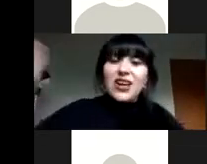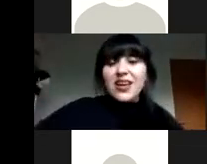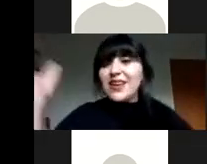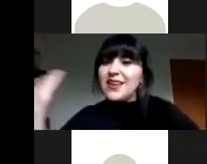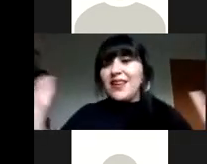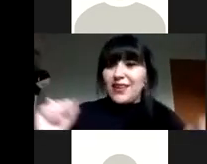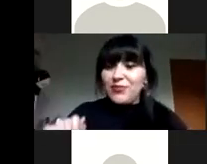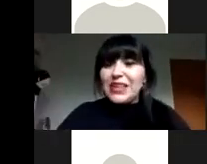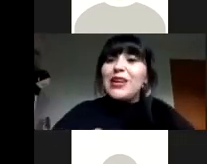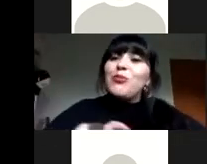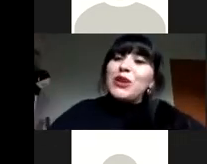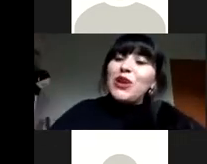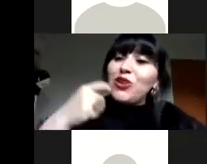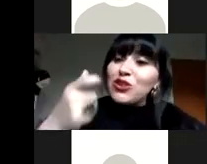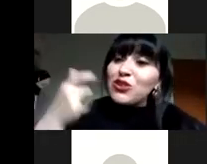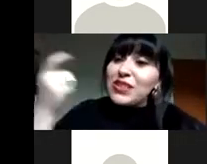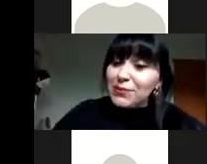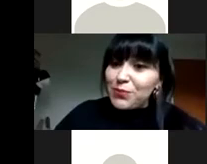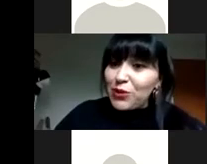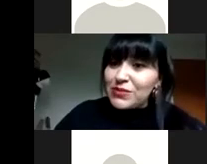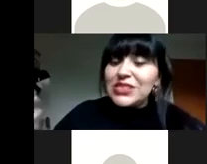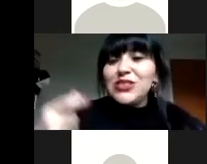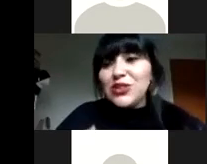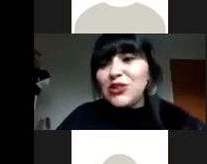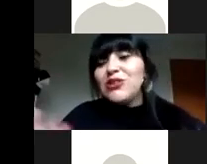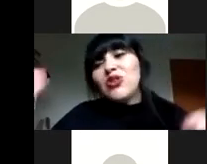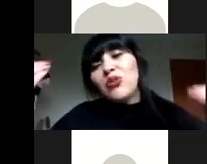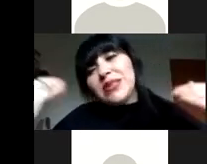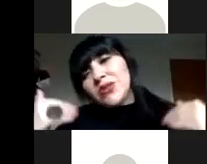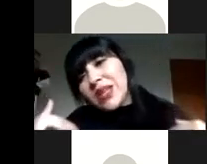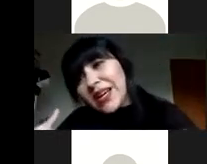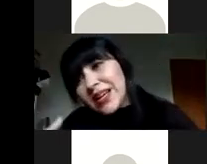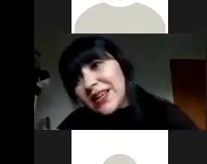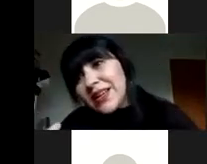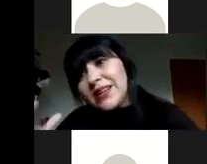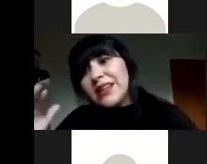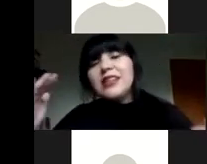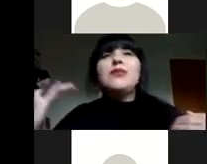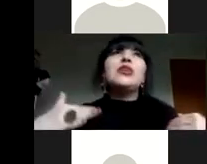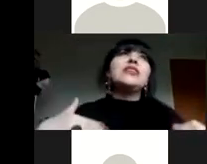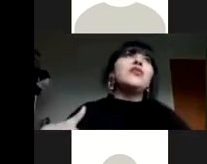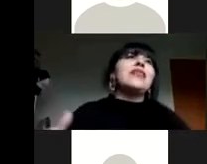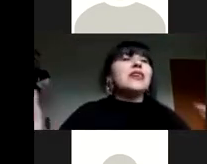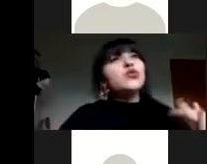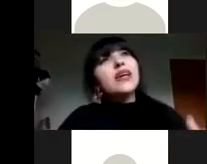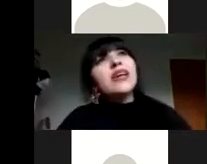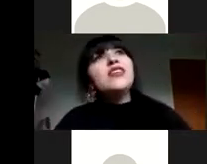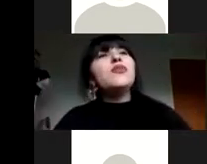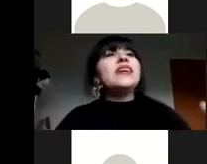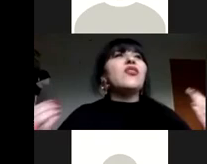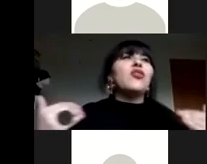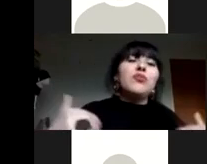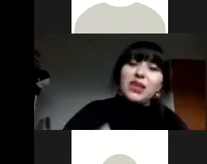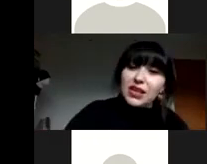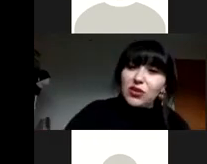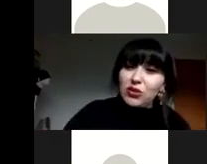eufórico, pero al corto tiempo yo comienzo a decaer y por eso me da sueño, me